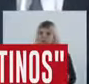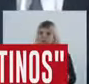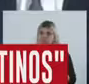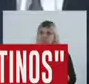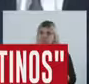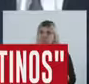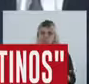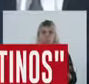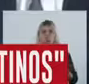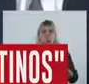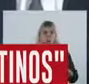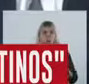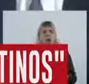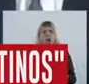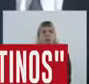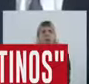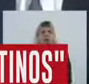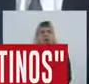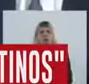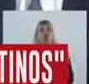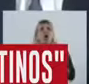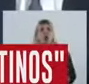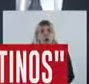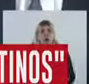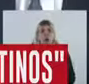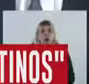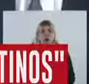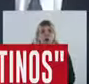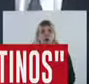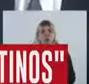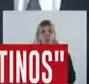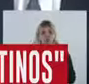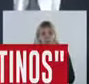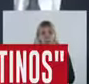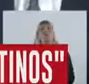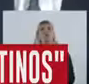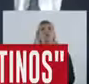cómo repercutió acá en Tierra del Fuego la asignación del trabajo